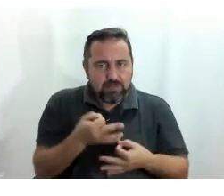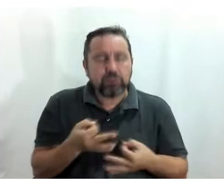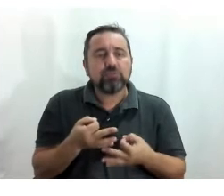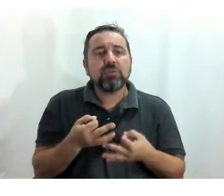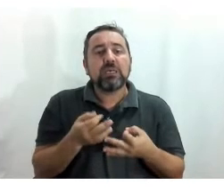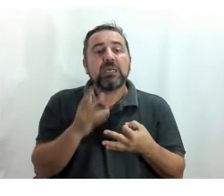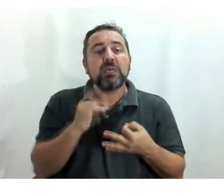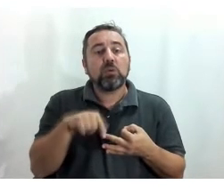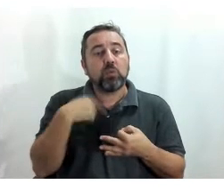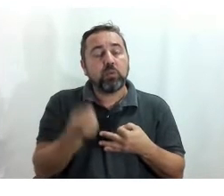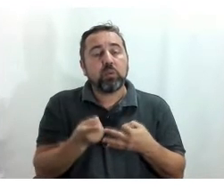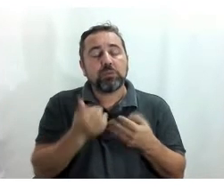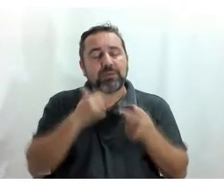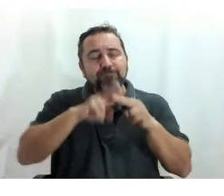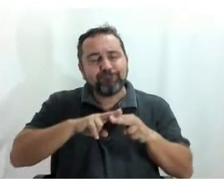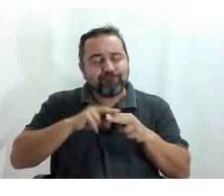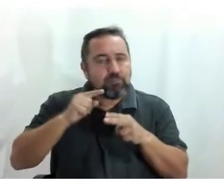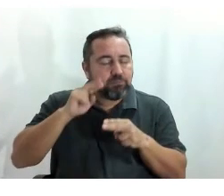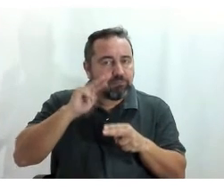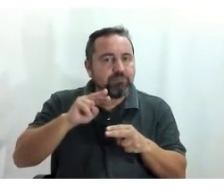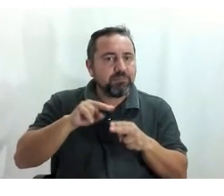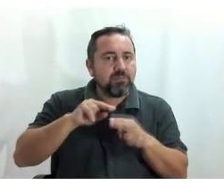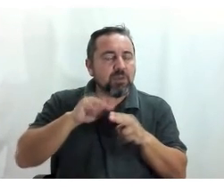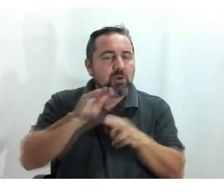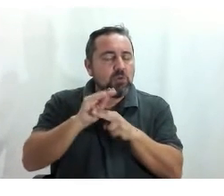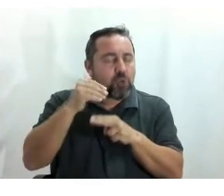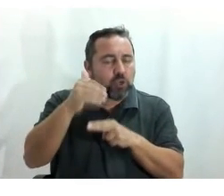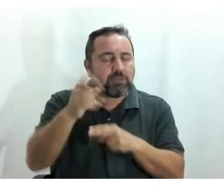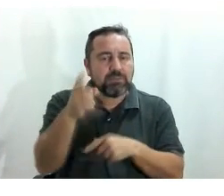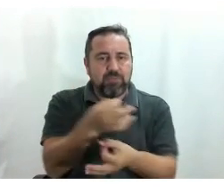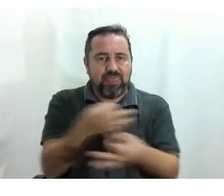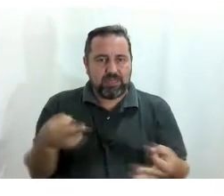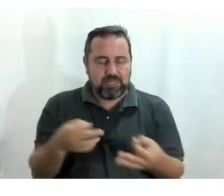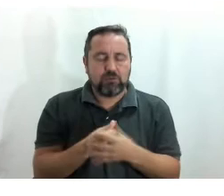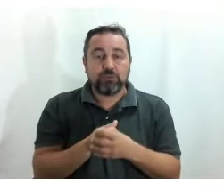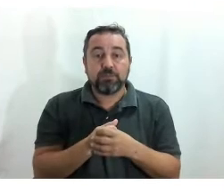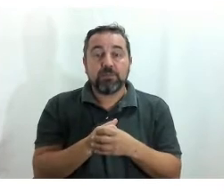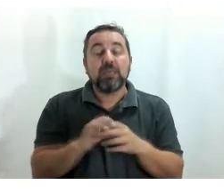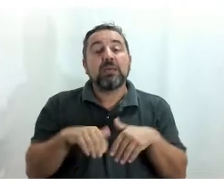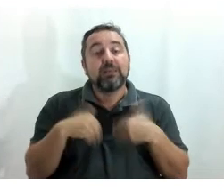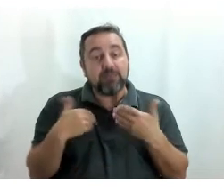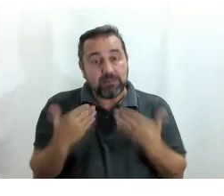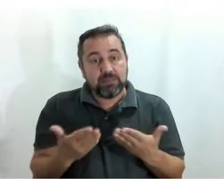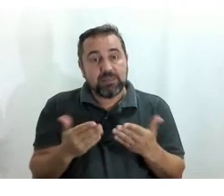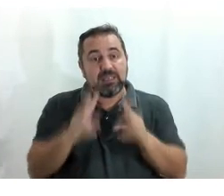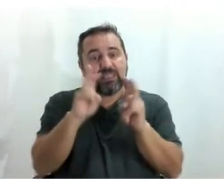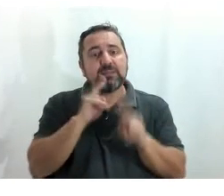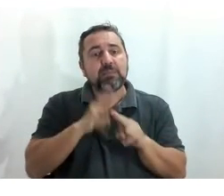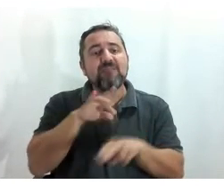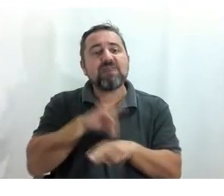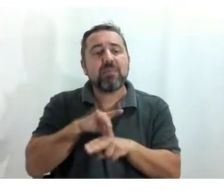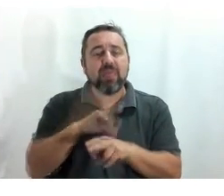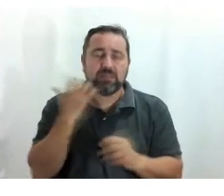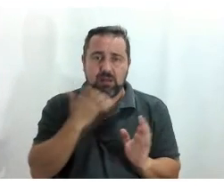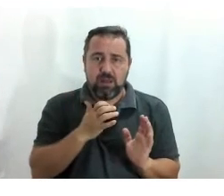establecer pronósticos también más certeros. Por otra parte, en el marco de las enfermedades